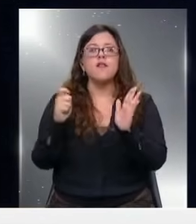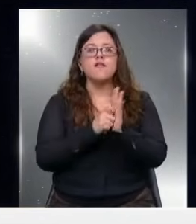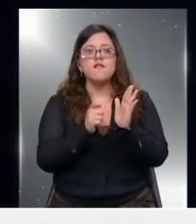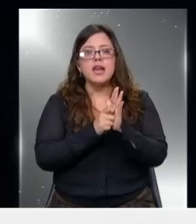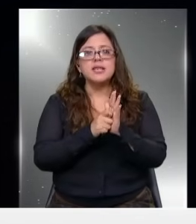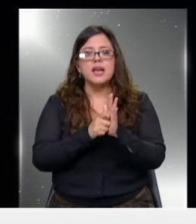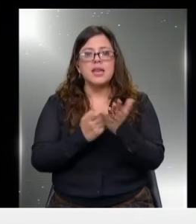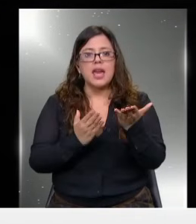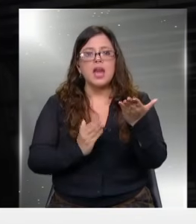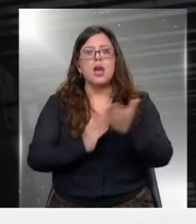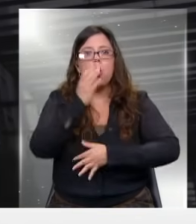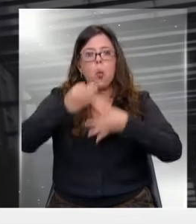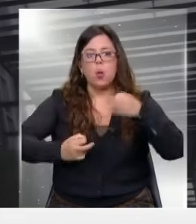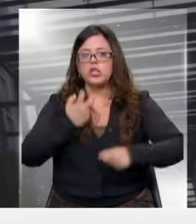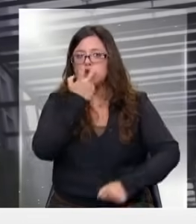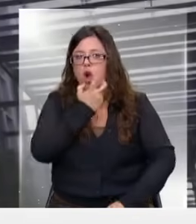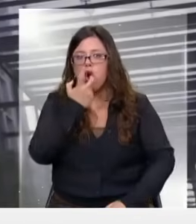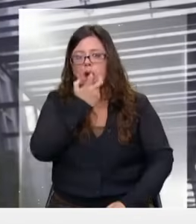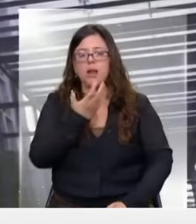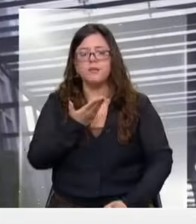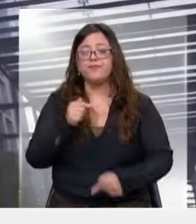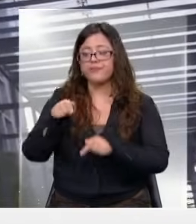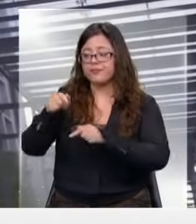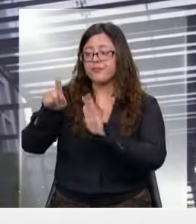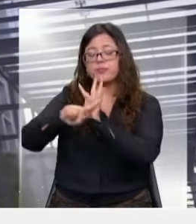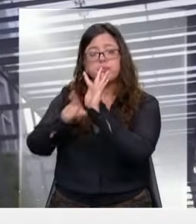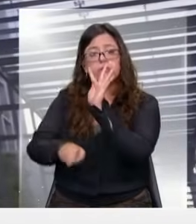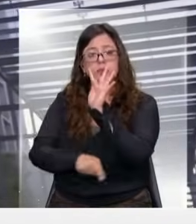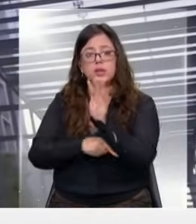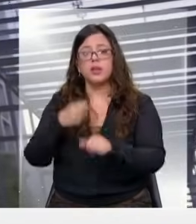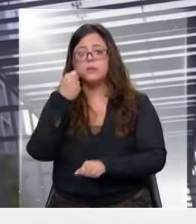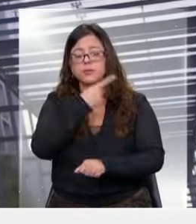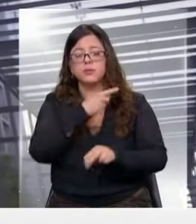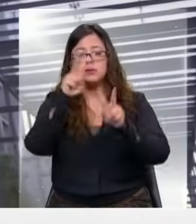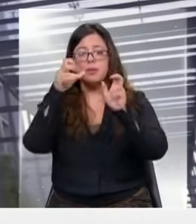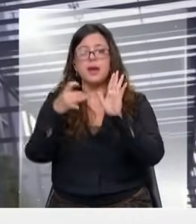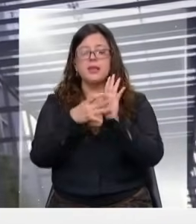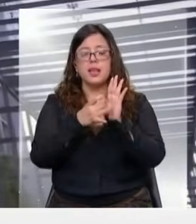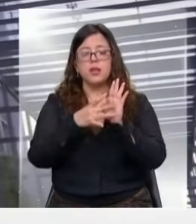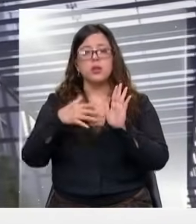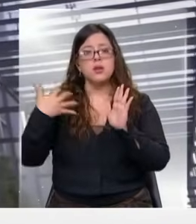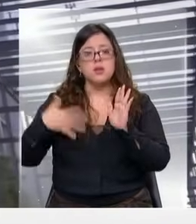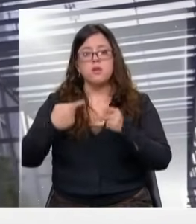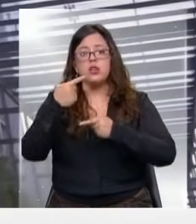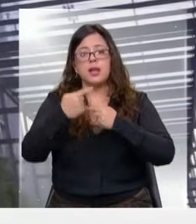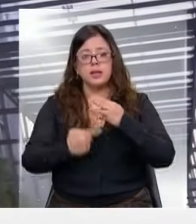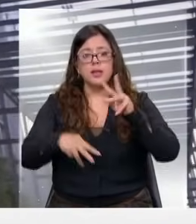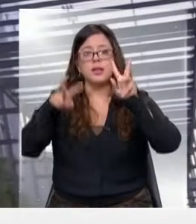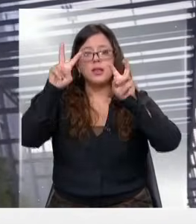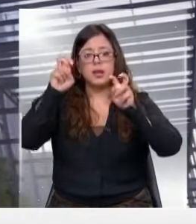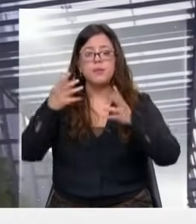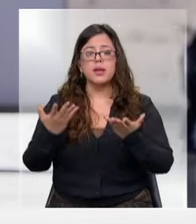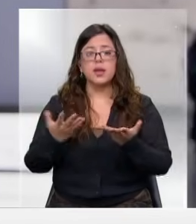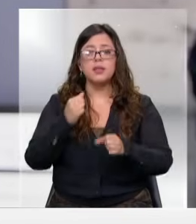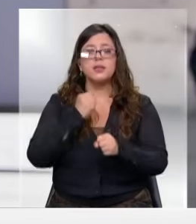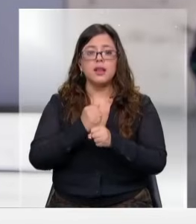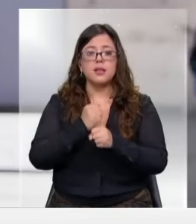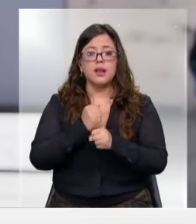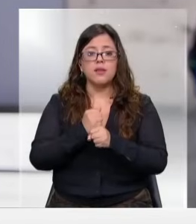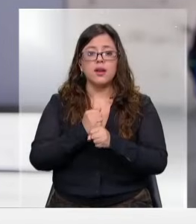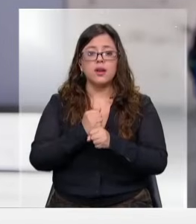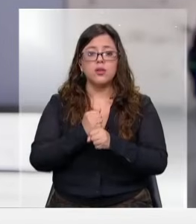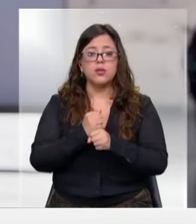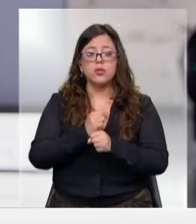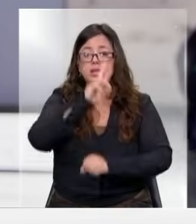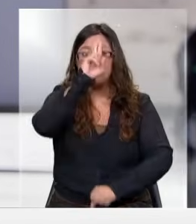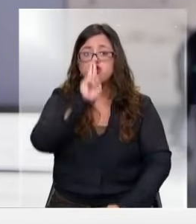de inicio de juicio oral. La Fiscalía presentó acusación por delitos importantes en relación con la función del imputado y por lo tanto